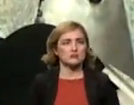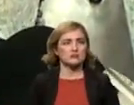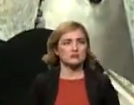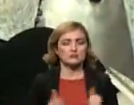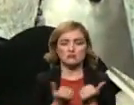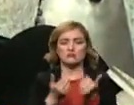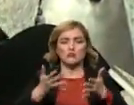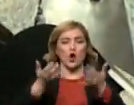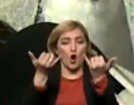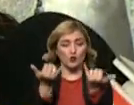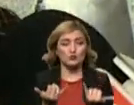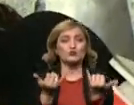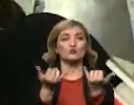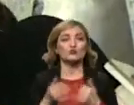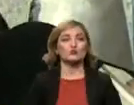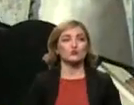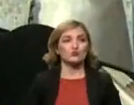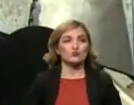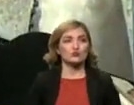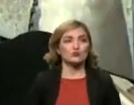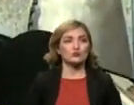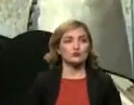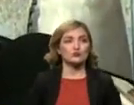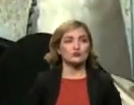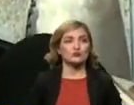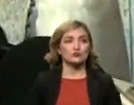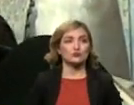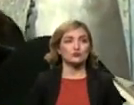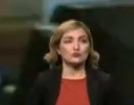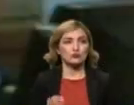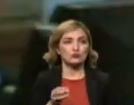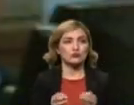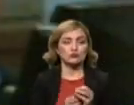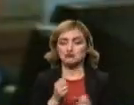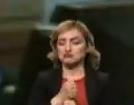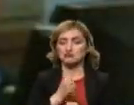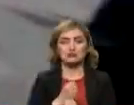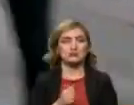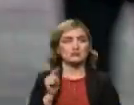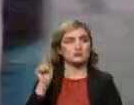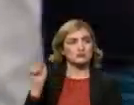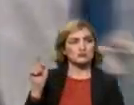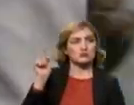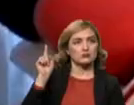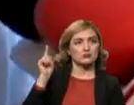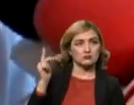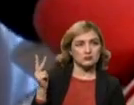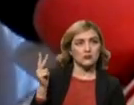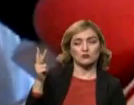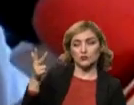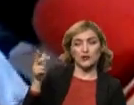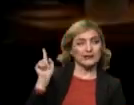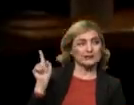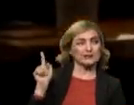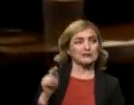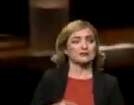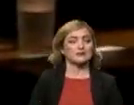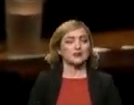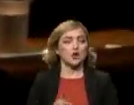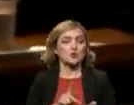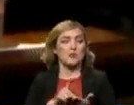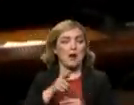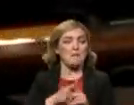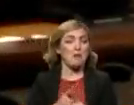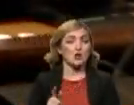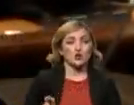tomar ahora ya acción en sus despachos. Tanto Rivadeneira, Buendía y Viteri, además de no recibir su